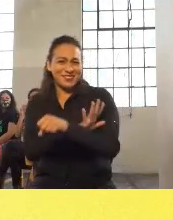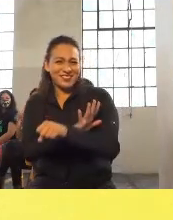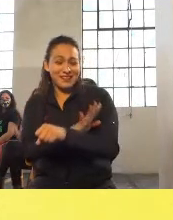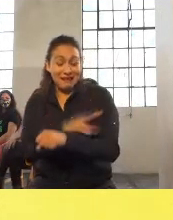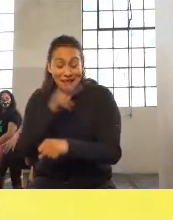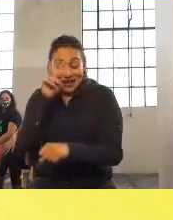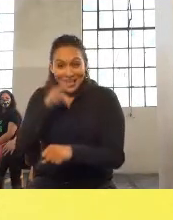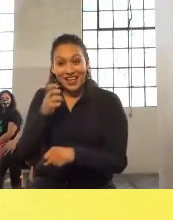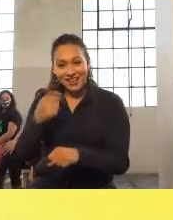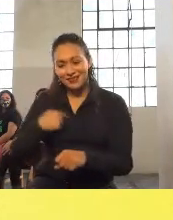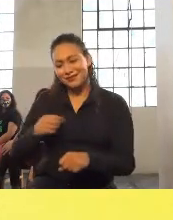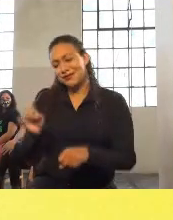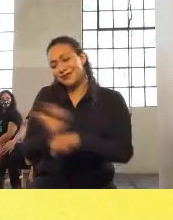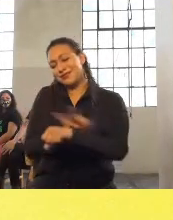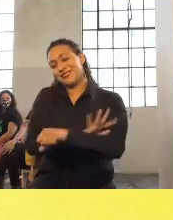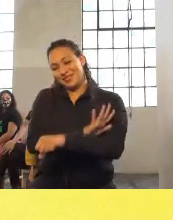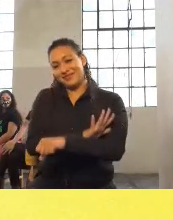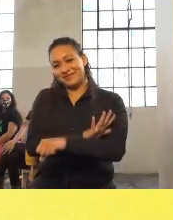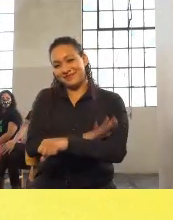Yo creo que,